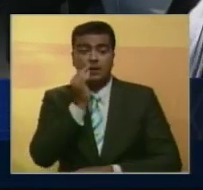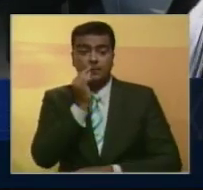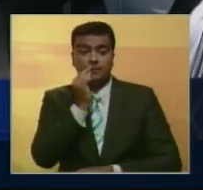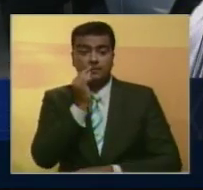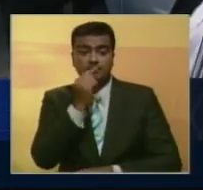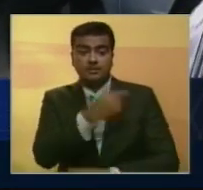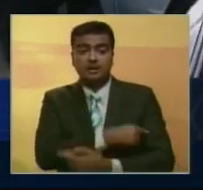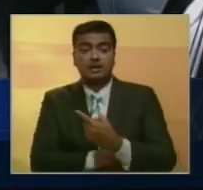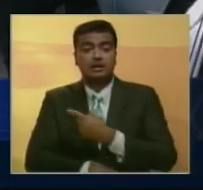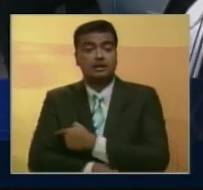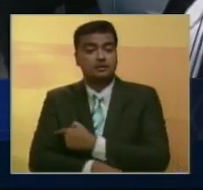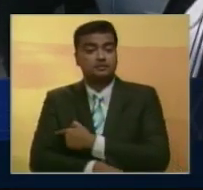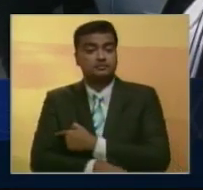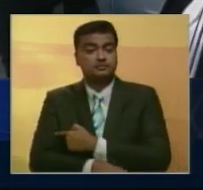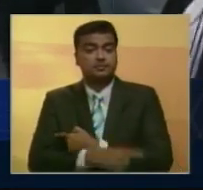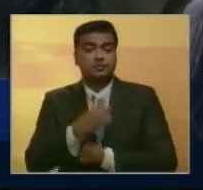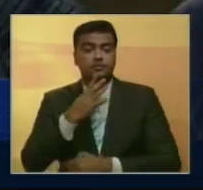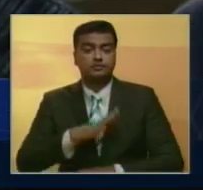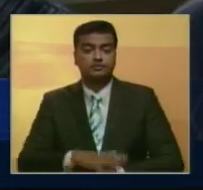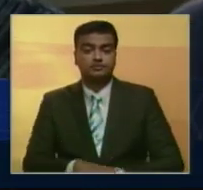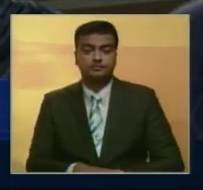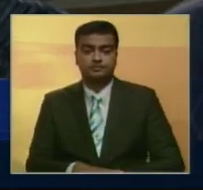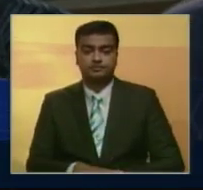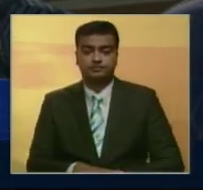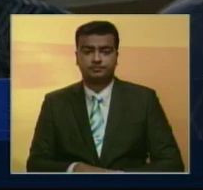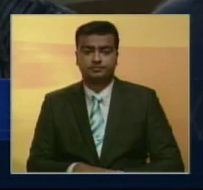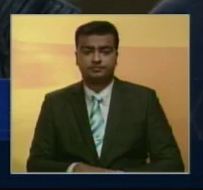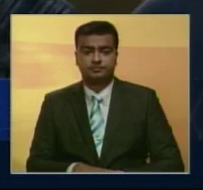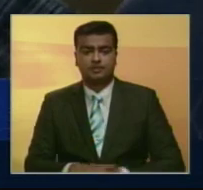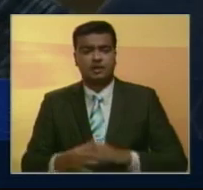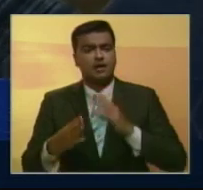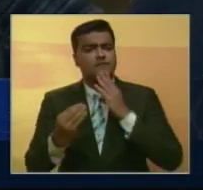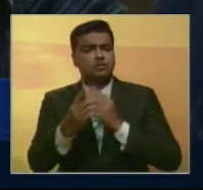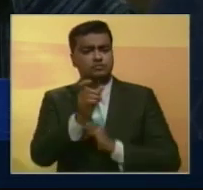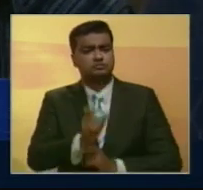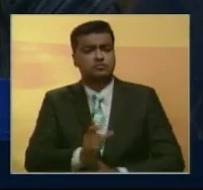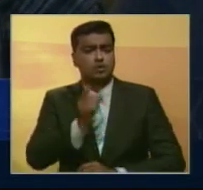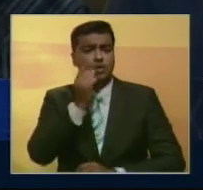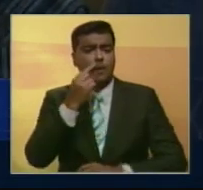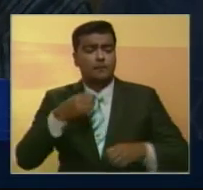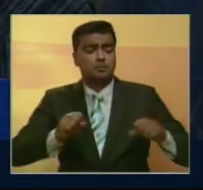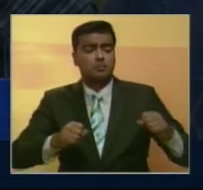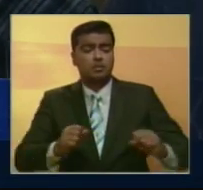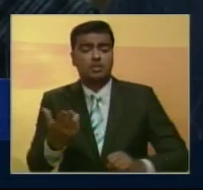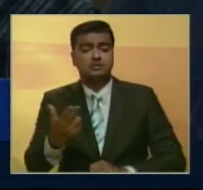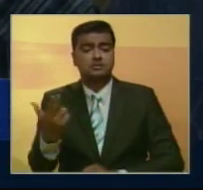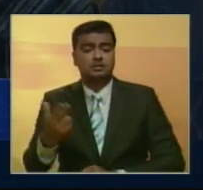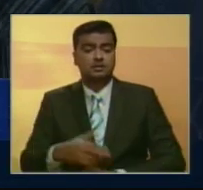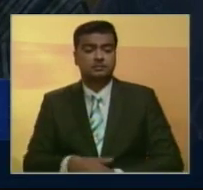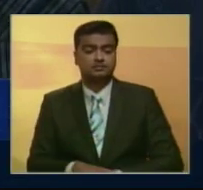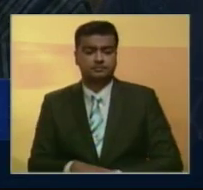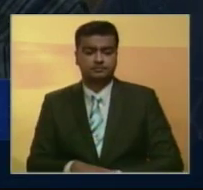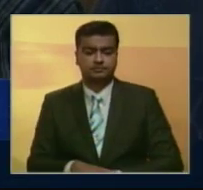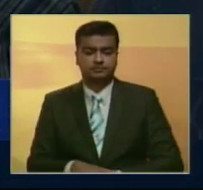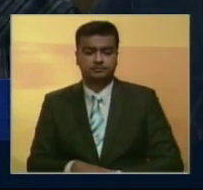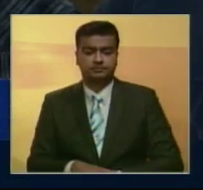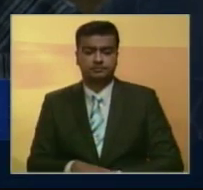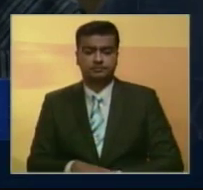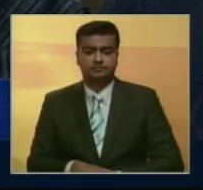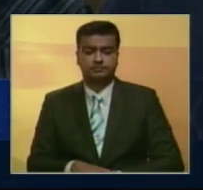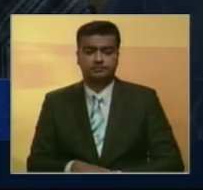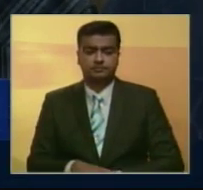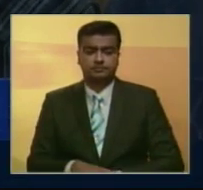herida al hospital El Llanito, donde murió. Él tuvo una discusión con el señor, el otro muchacho, sí, con otro motorizado,